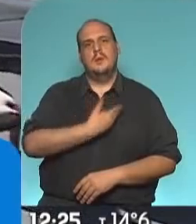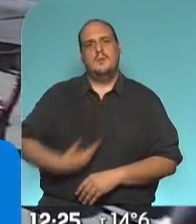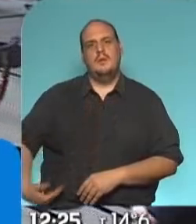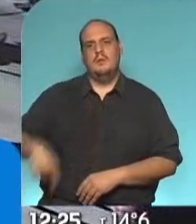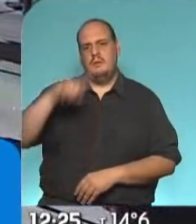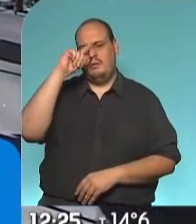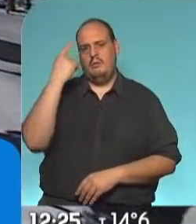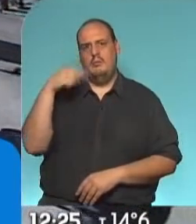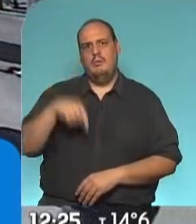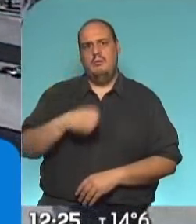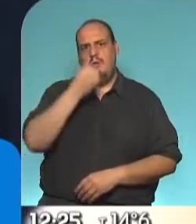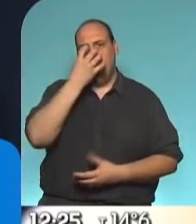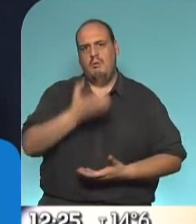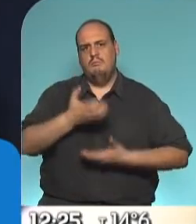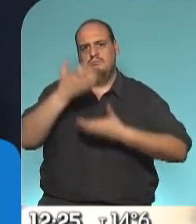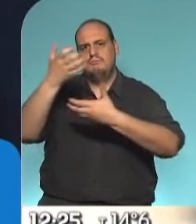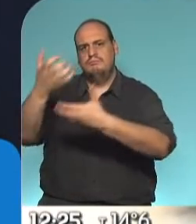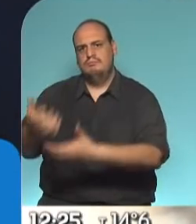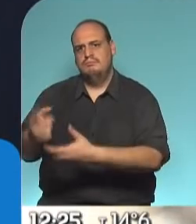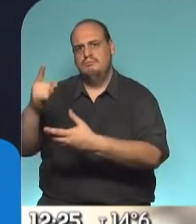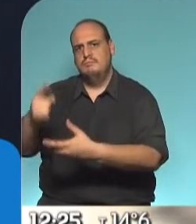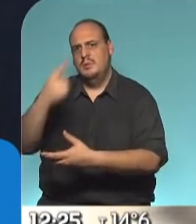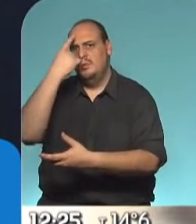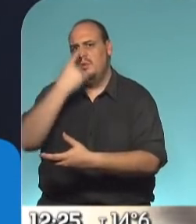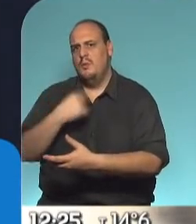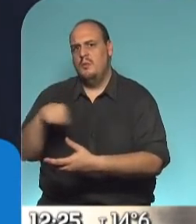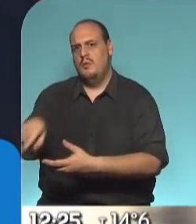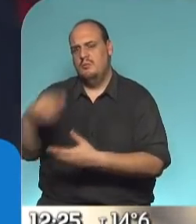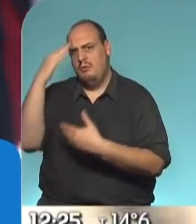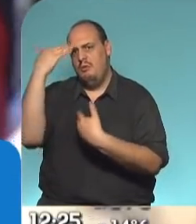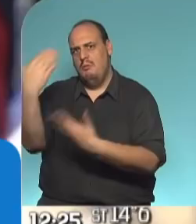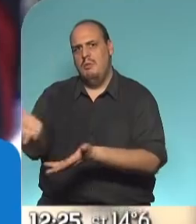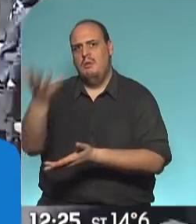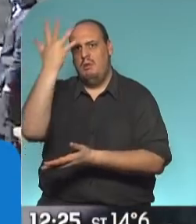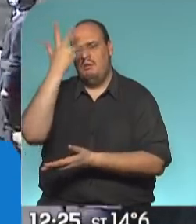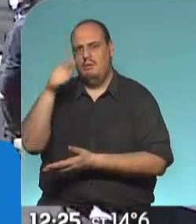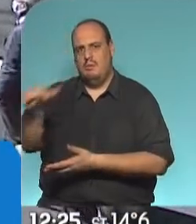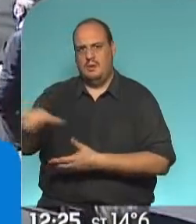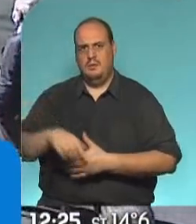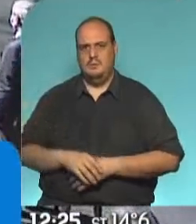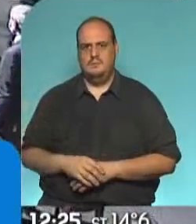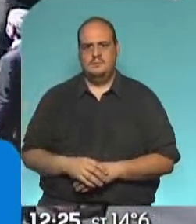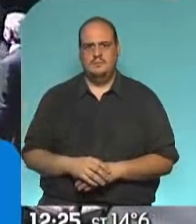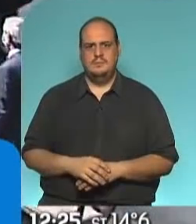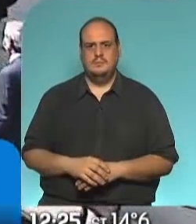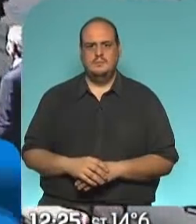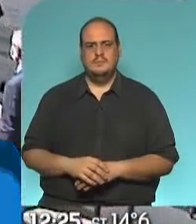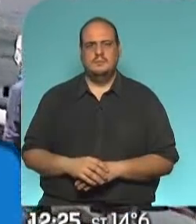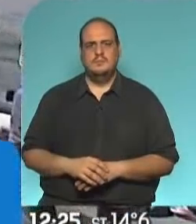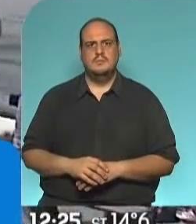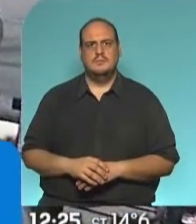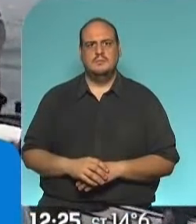continuación colocará una ofrenda floral al pie del busto en homenaje al libertador General San Martín.